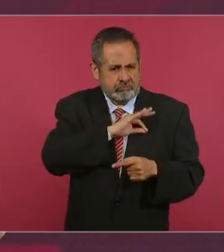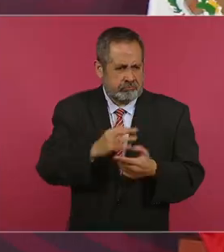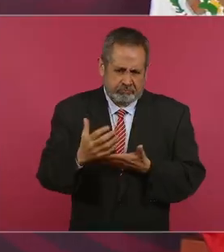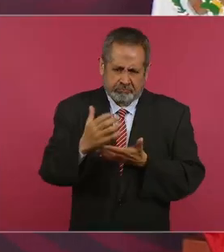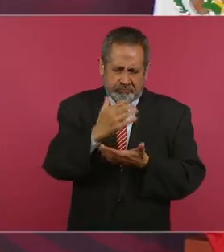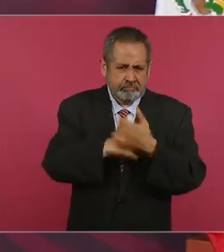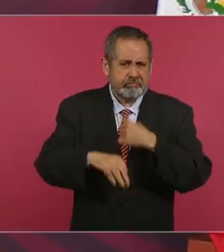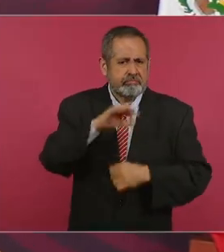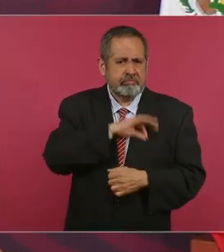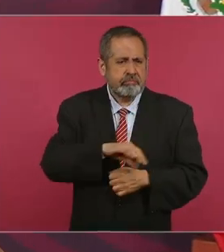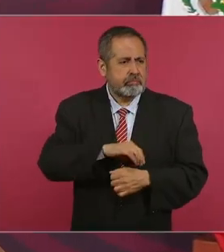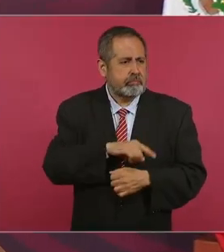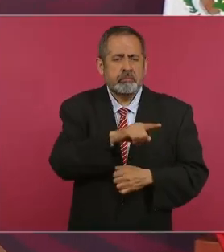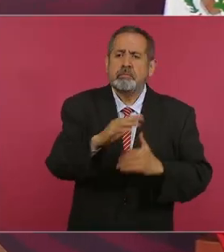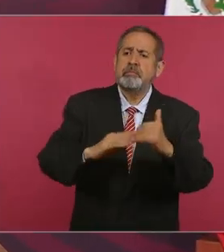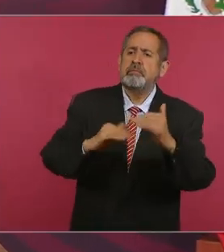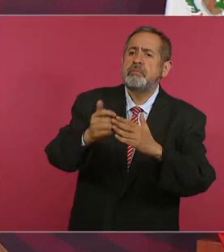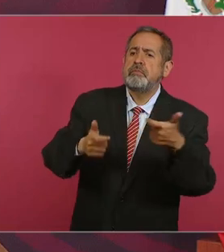lo que inviertan.